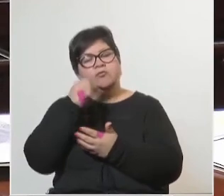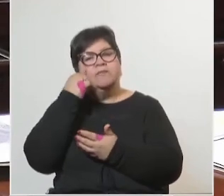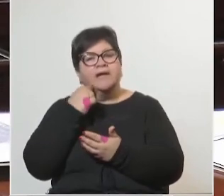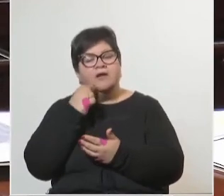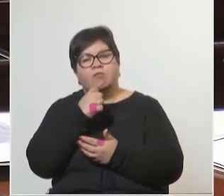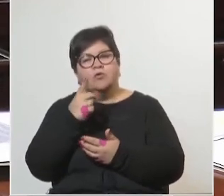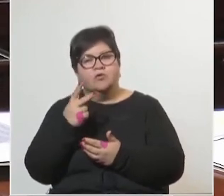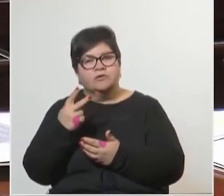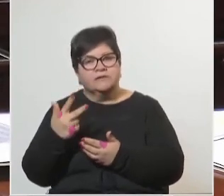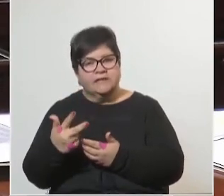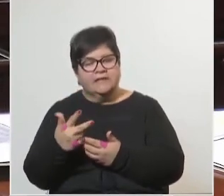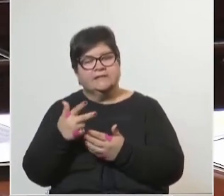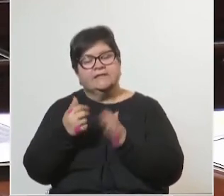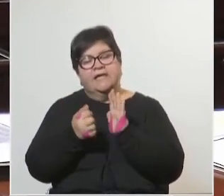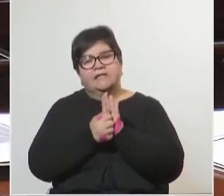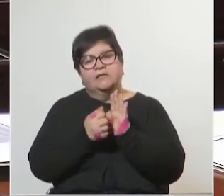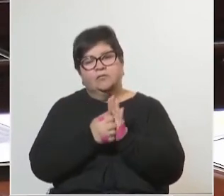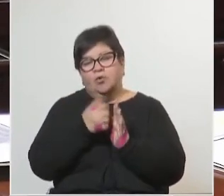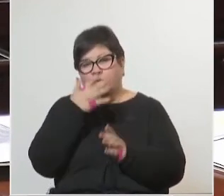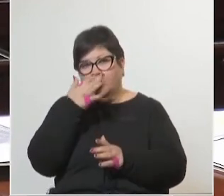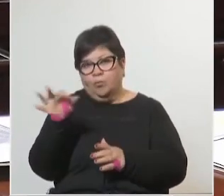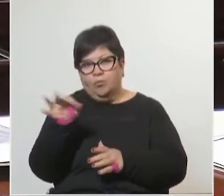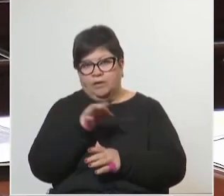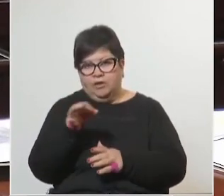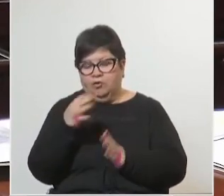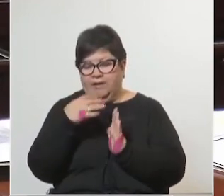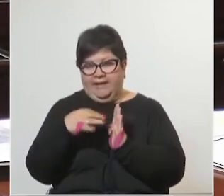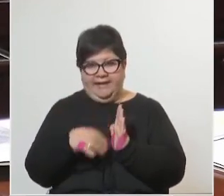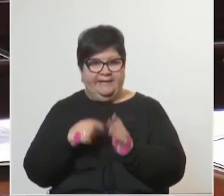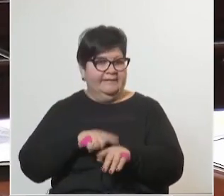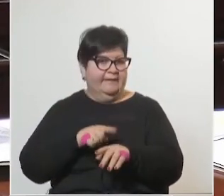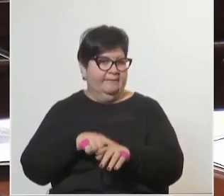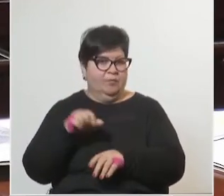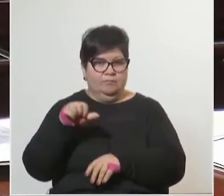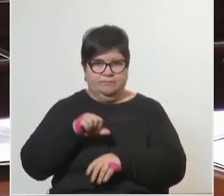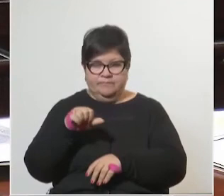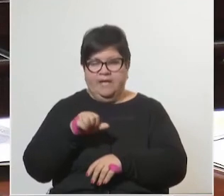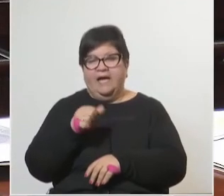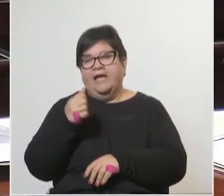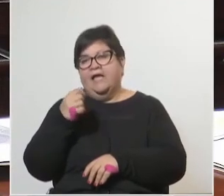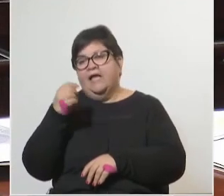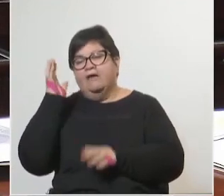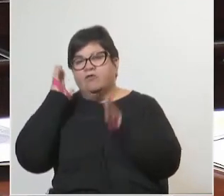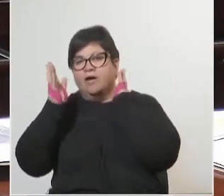3 de su único artículo. No voy a leerlo porque creo que no tenemos mucho tiempo, dice el doctor Aval.